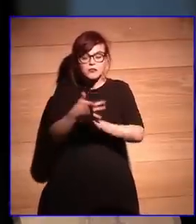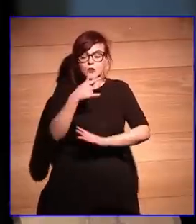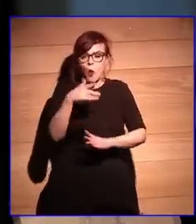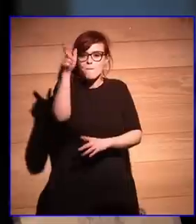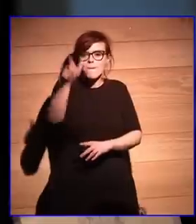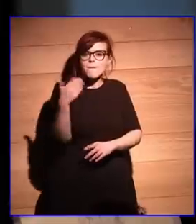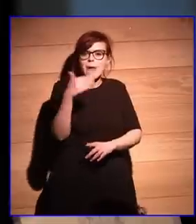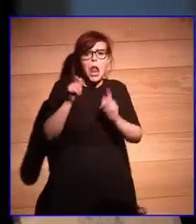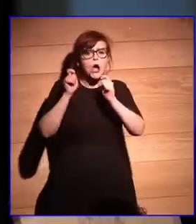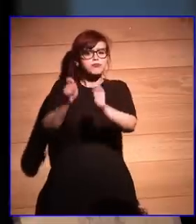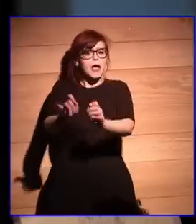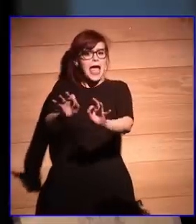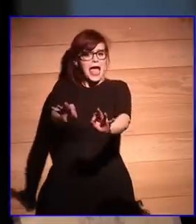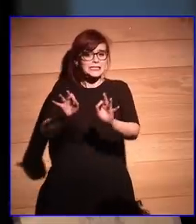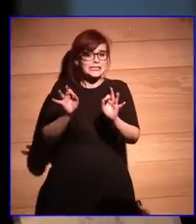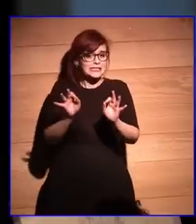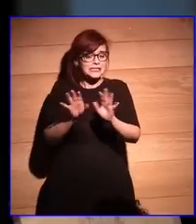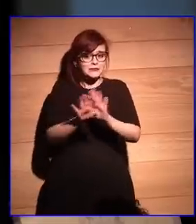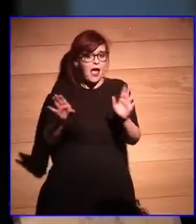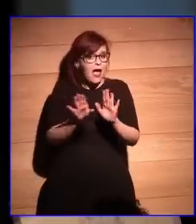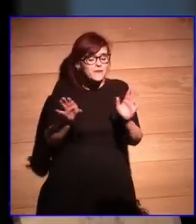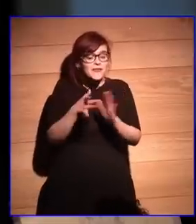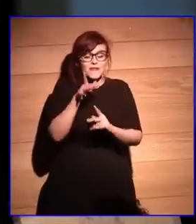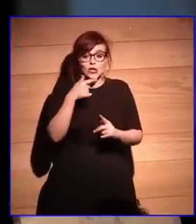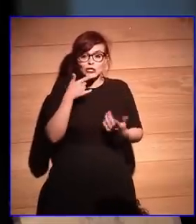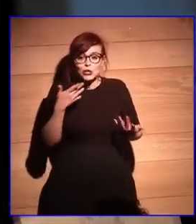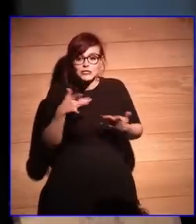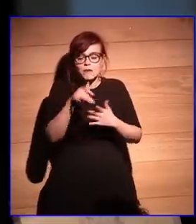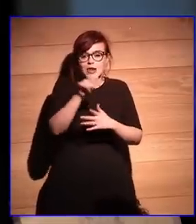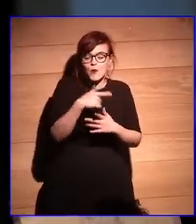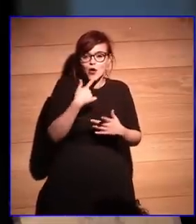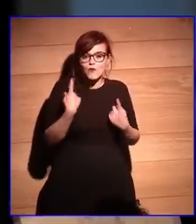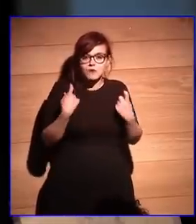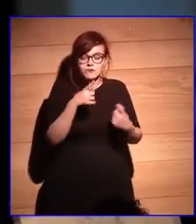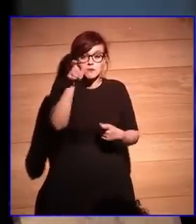adquiere precisamente una falta de sostenimiento